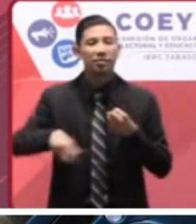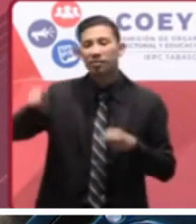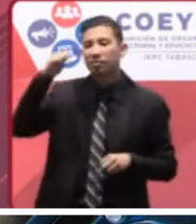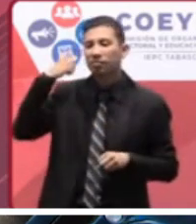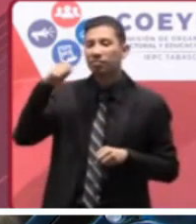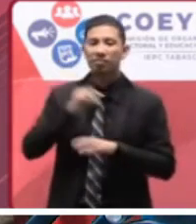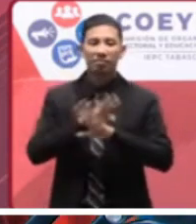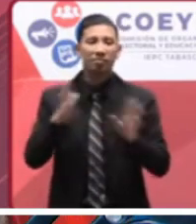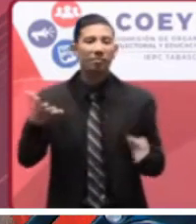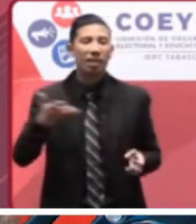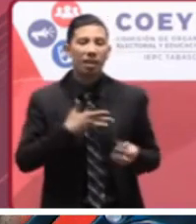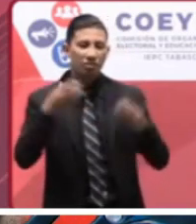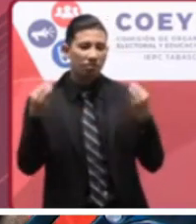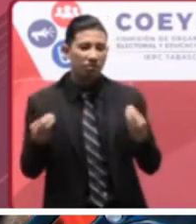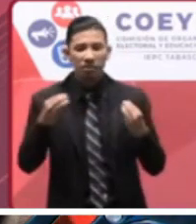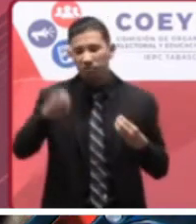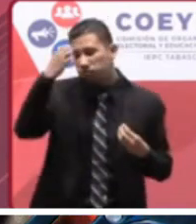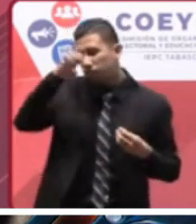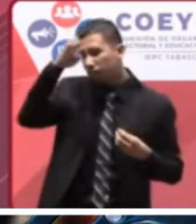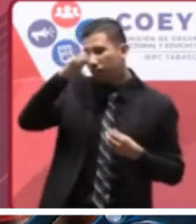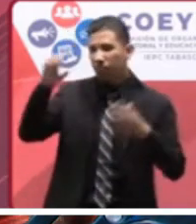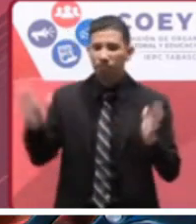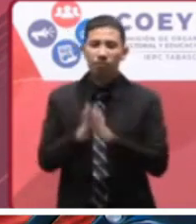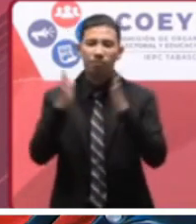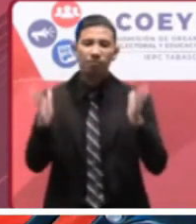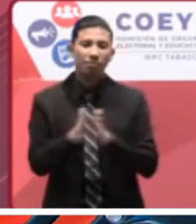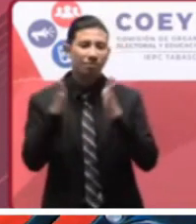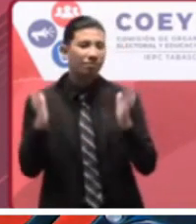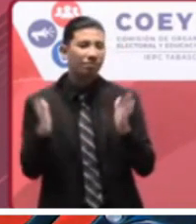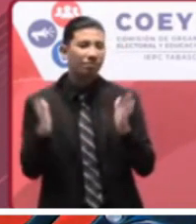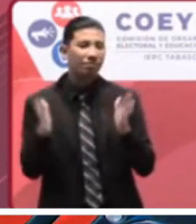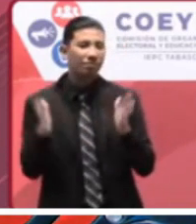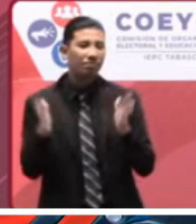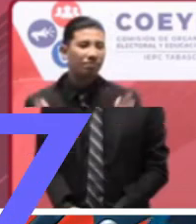vamos a ir a la reacción de Lorenzo Córdoba.